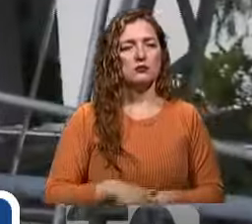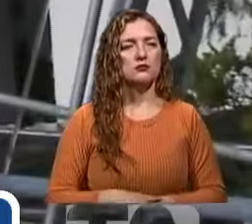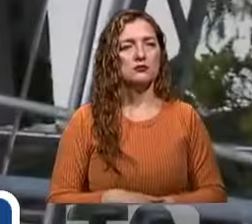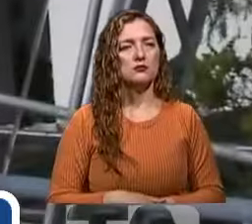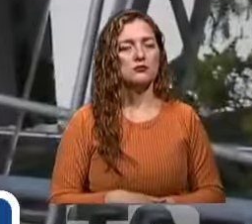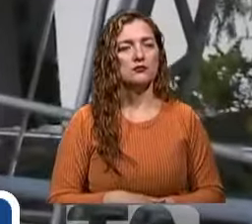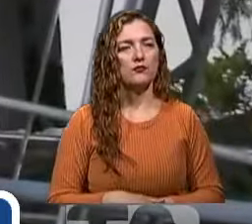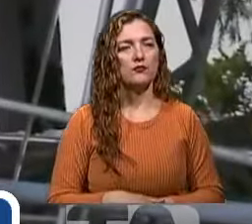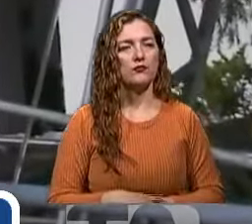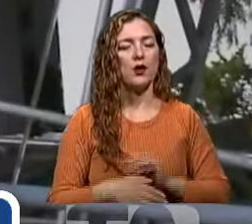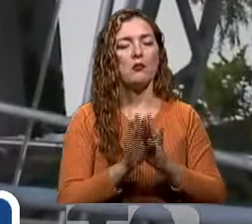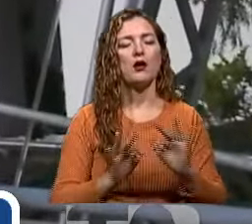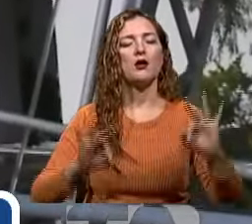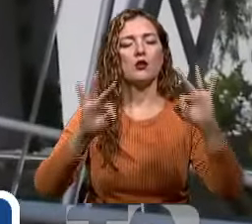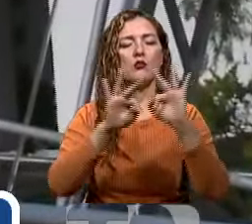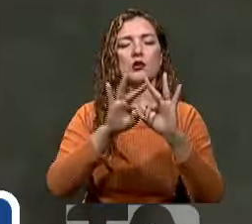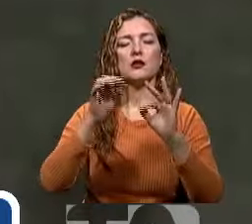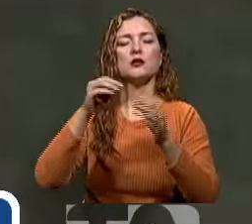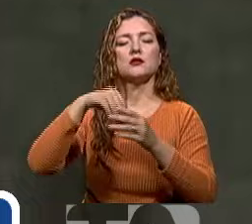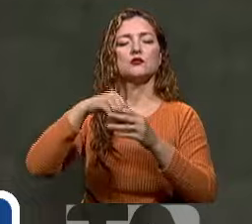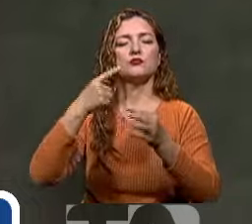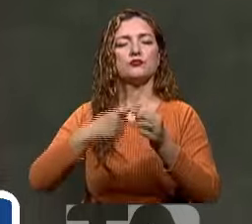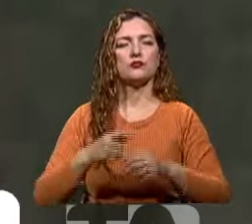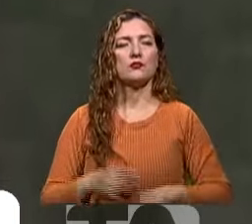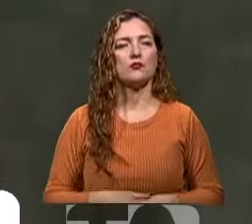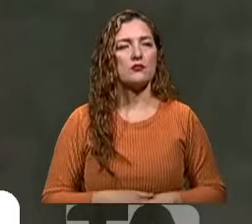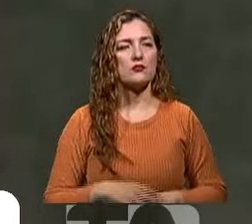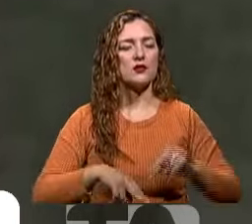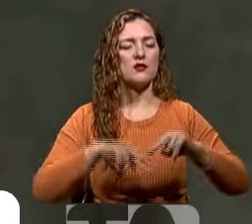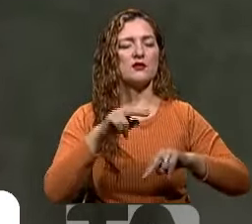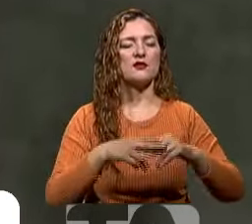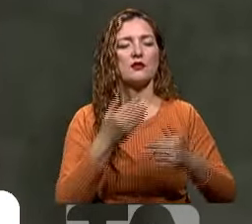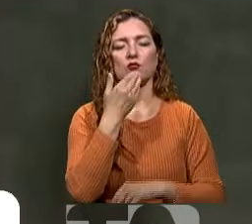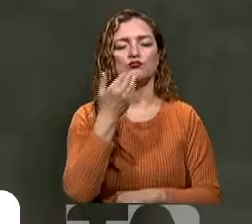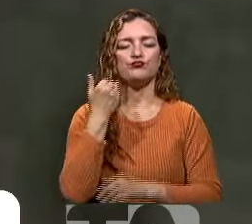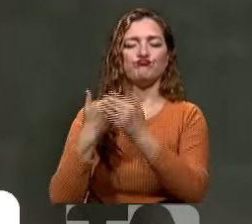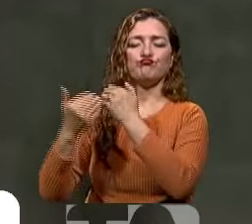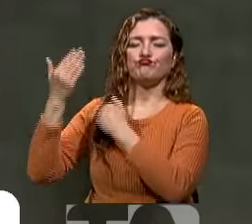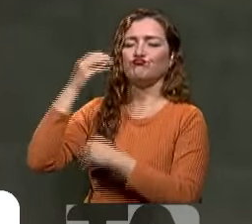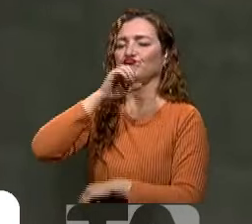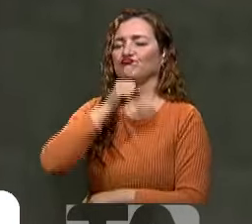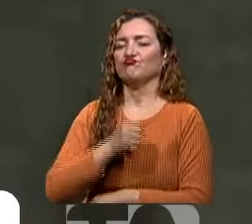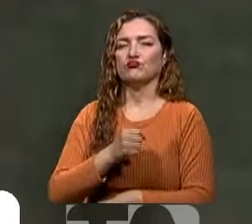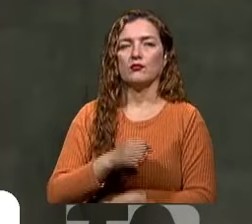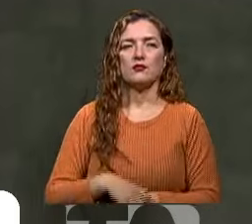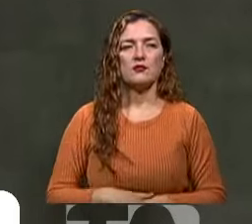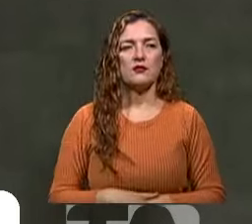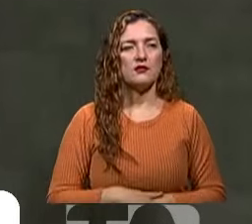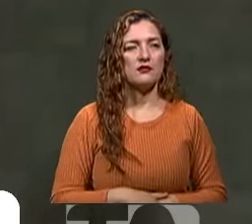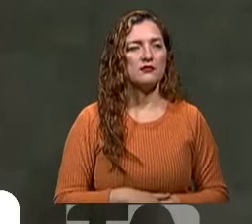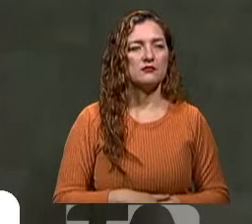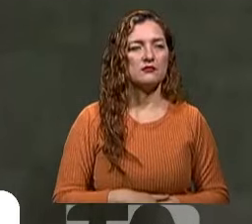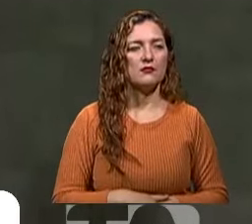salud, una de las más importantes en la capital. Realmente la construcción, la edificación era antigua, tenía ya sus varios años